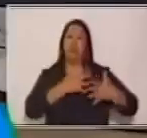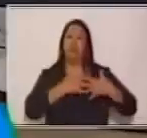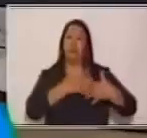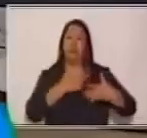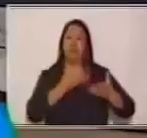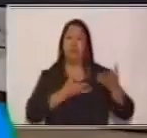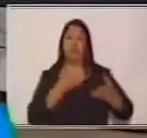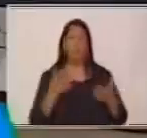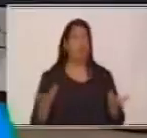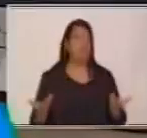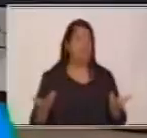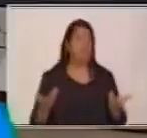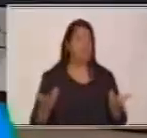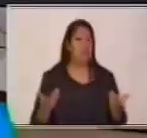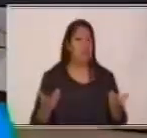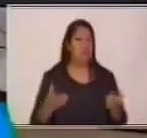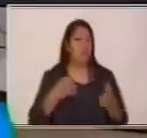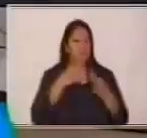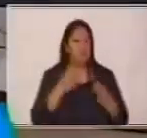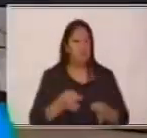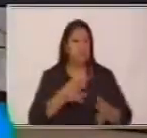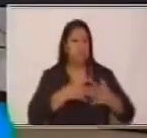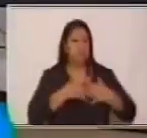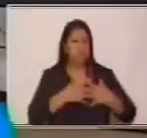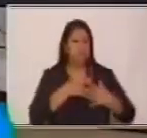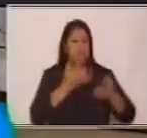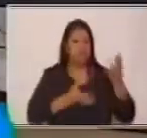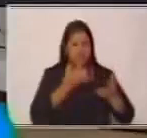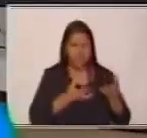¿Lo estamos expresando directamente o se está sustituyendo?